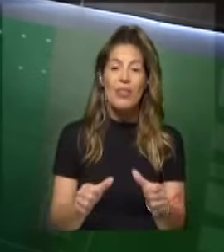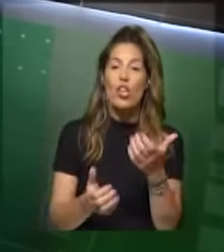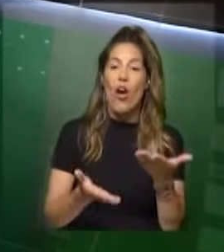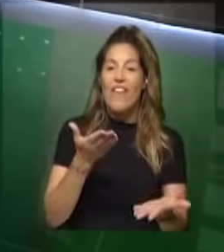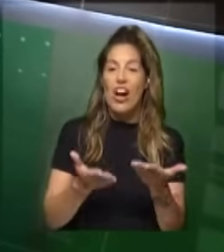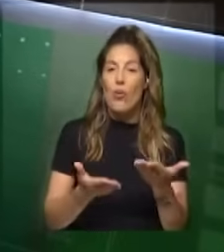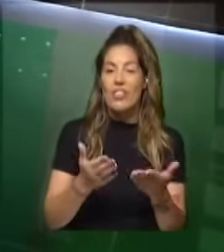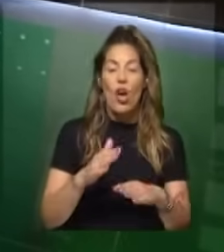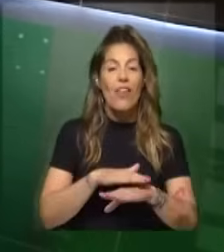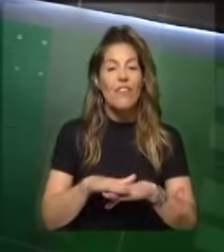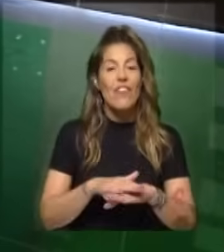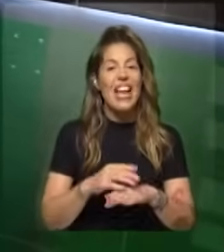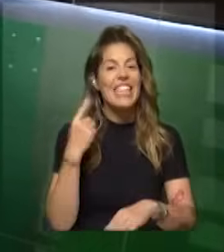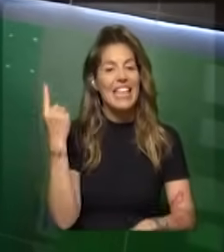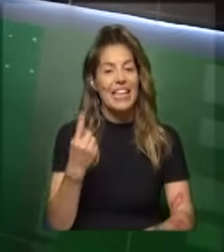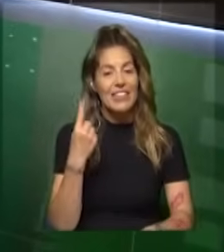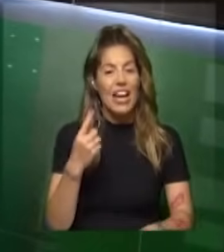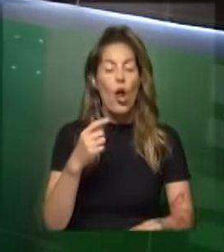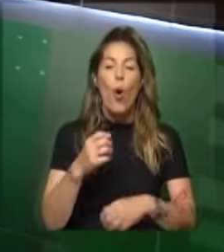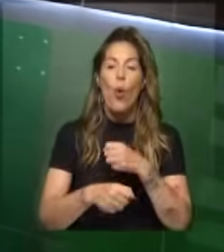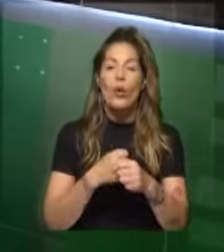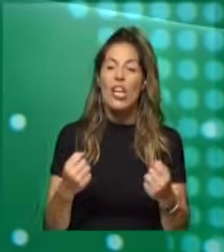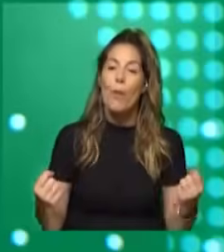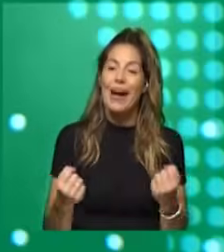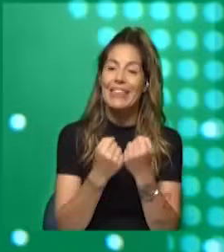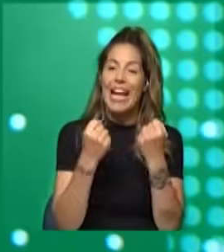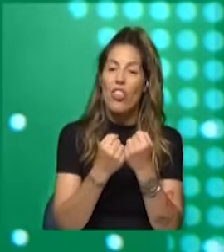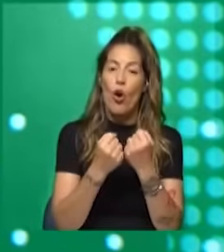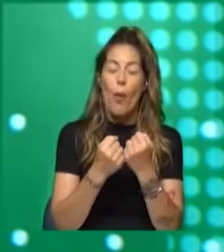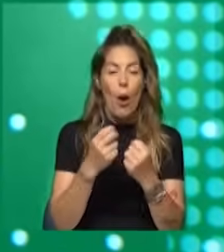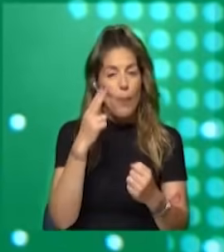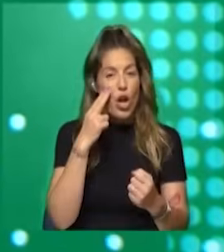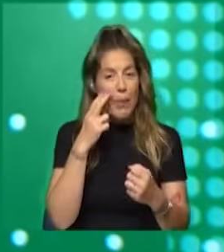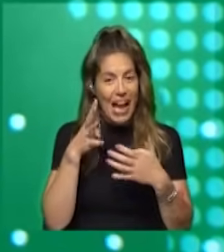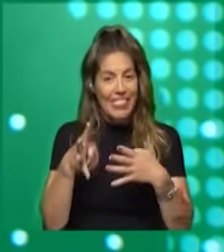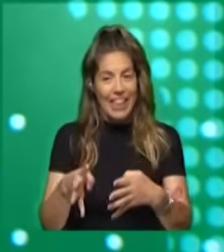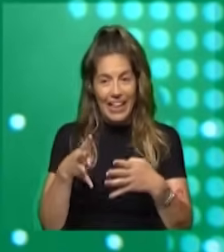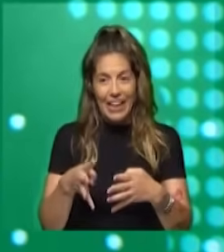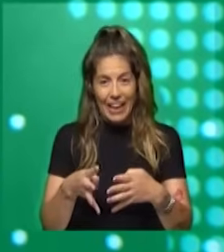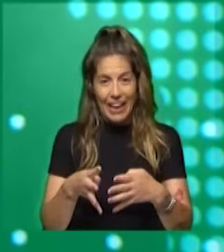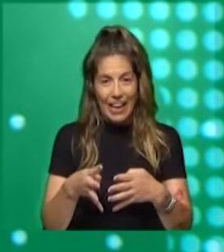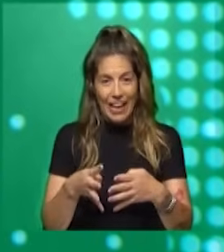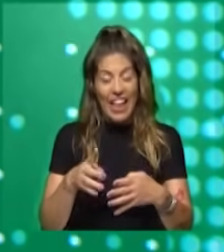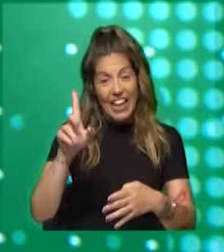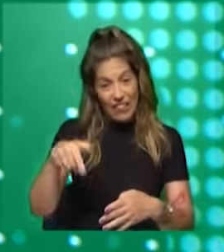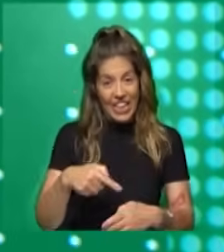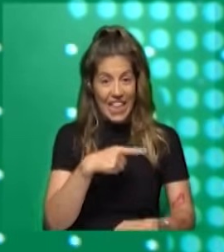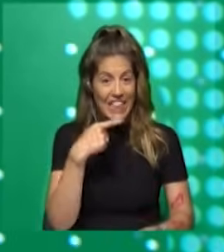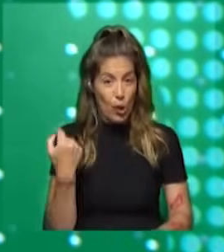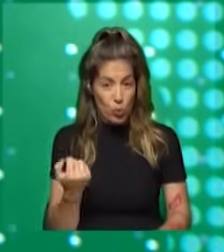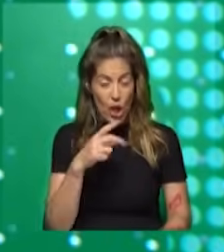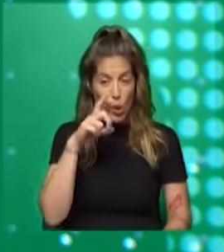plano internacional, un año muy impactado por conflictos bélicos, obviamente el que traíamos ya desde el otro año anterior entre Rusia y